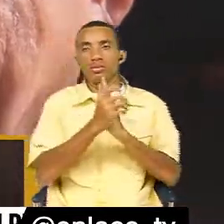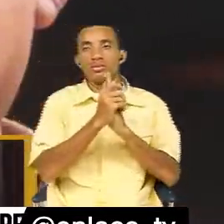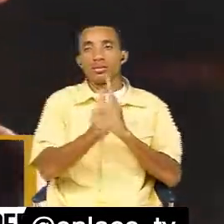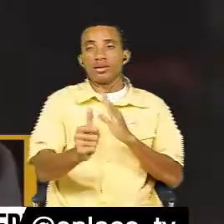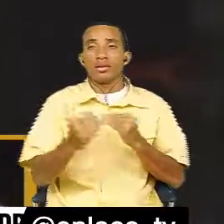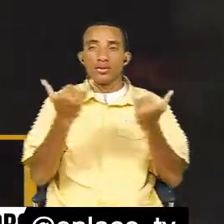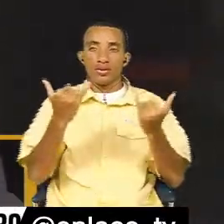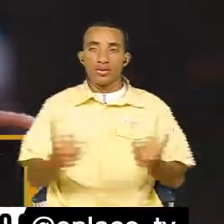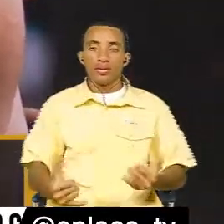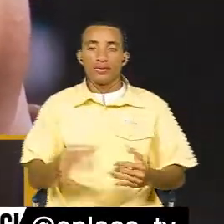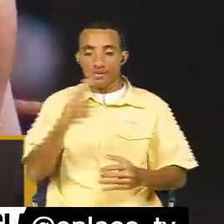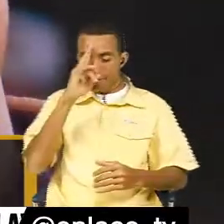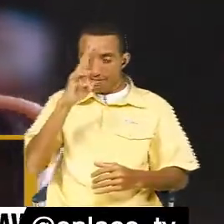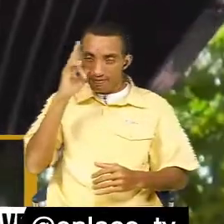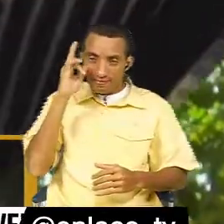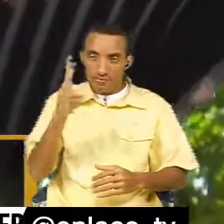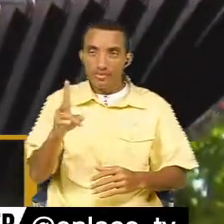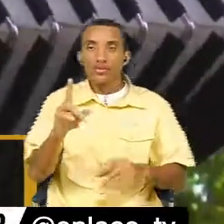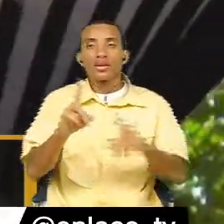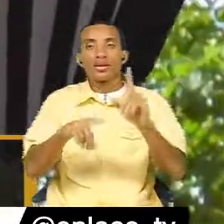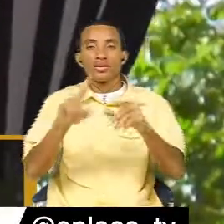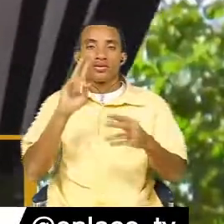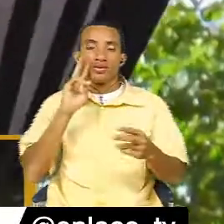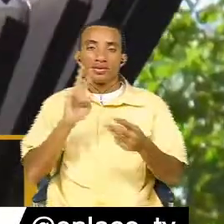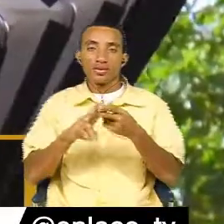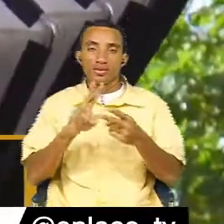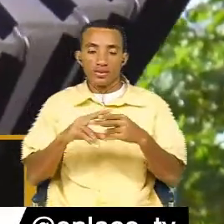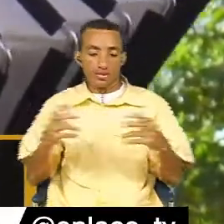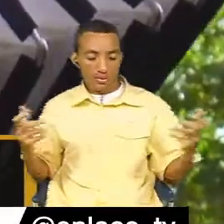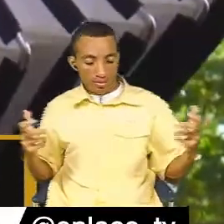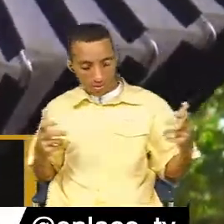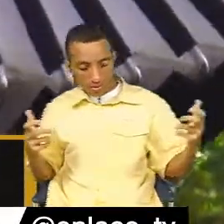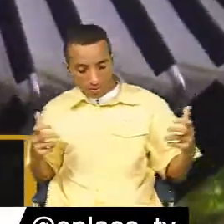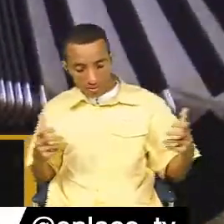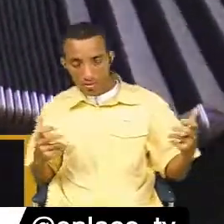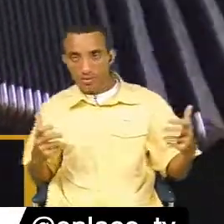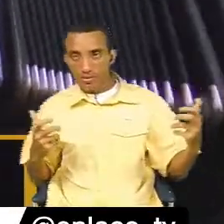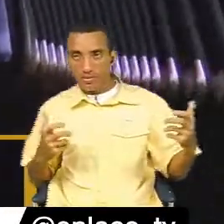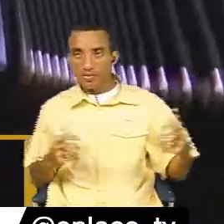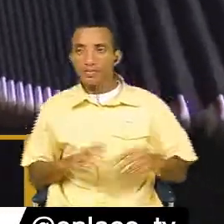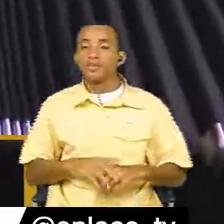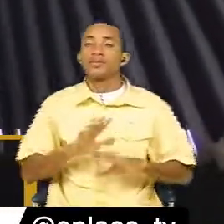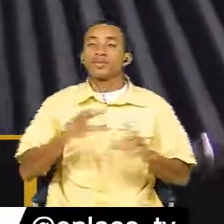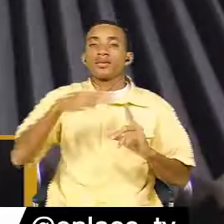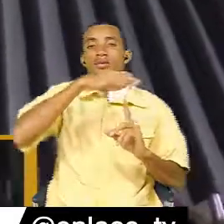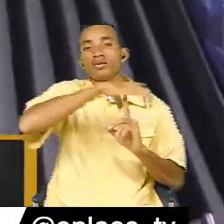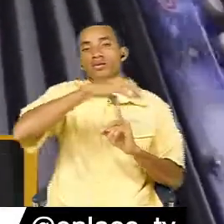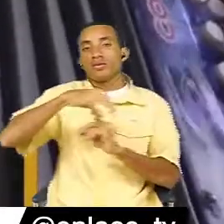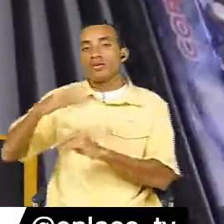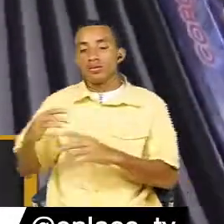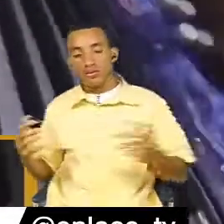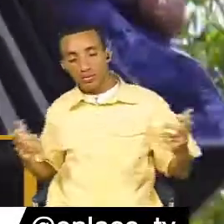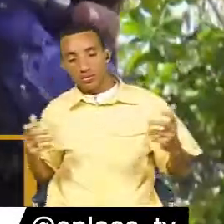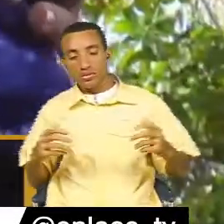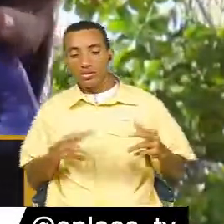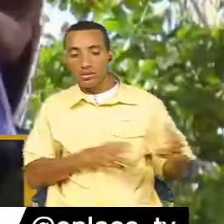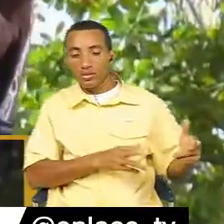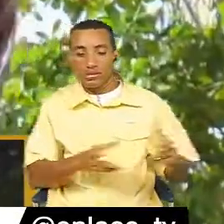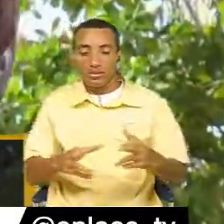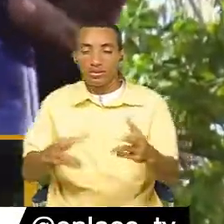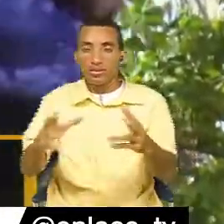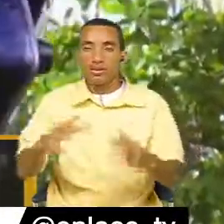esto que hoy tiene el reconocimiento de quienes conocen este género musical. Por tal razón, el Festival Vallenato del Río Grande de la